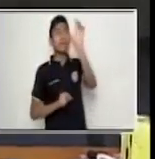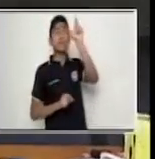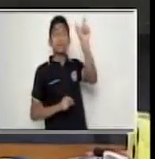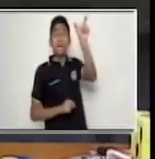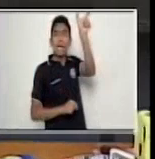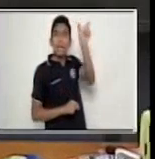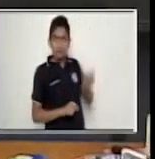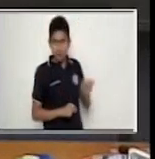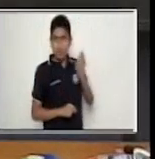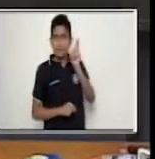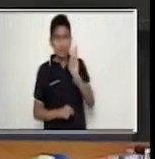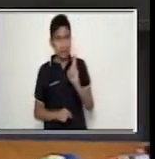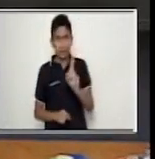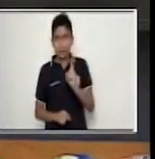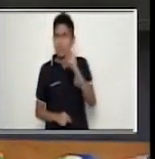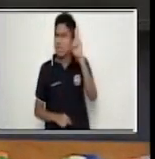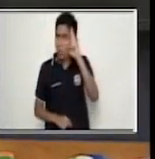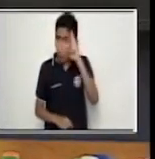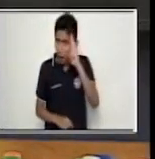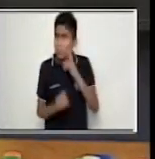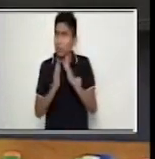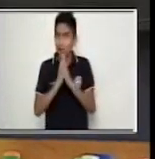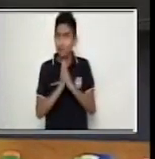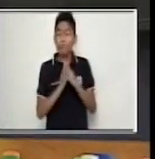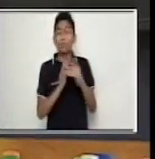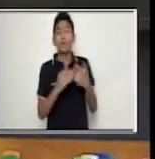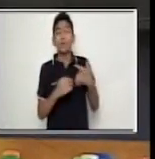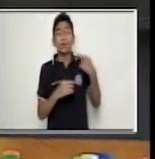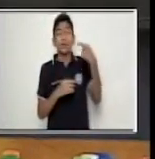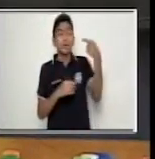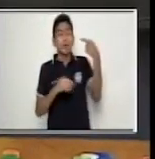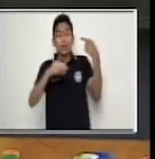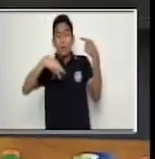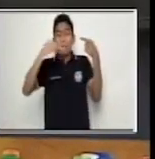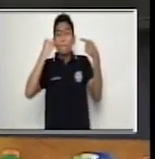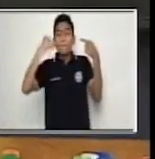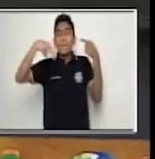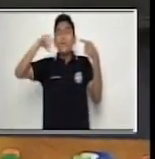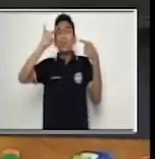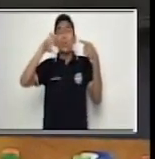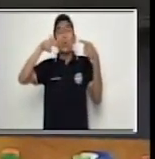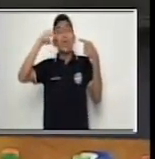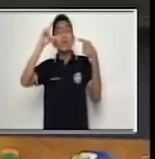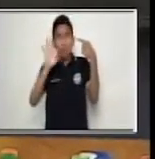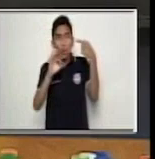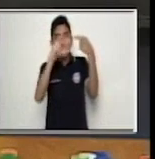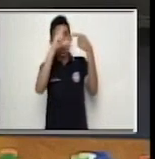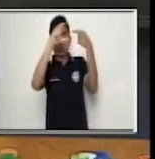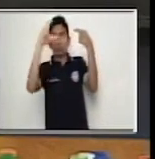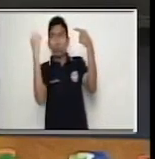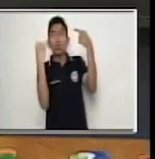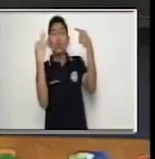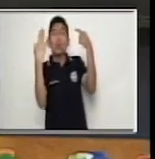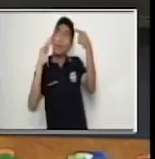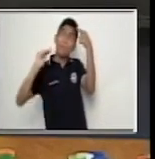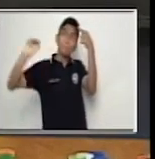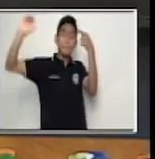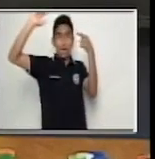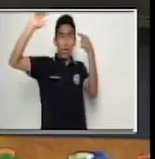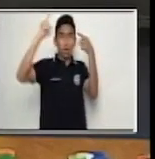el sustraendo será el número menor y el resultado le llamaremos diferencia.